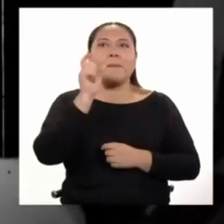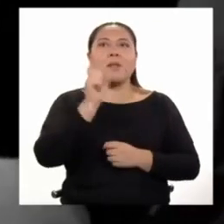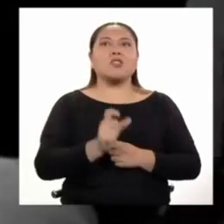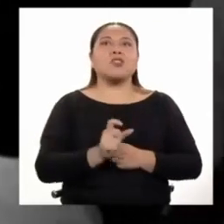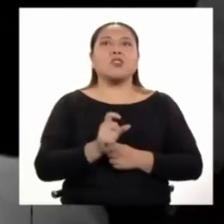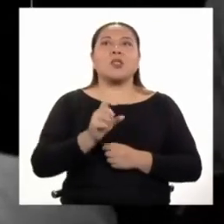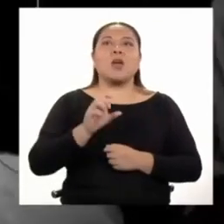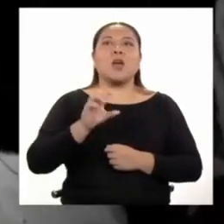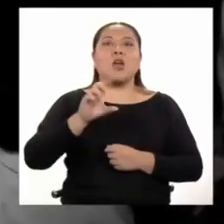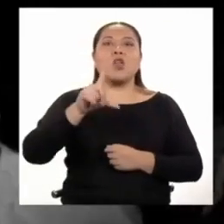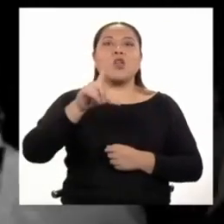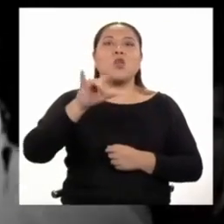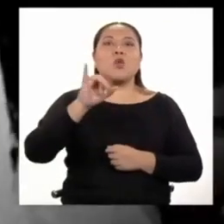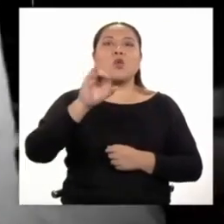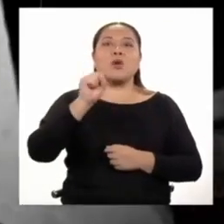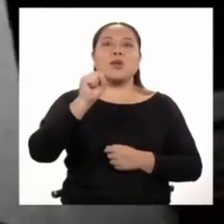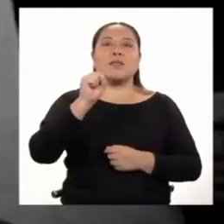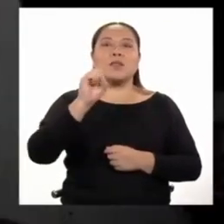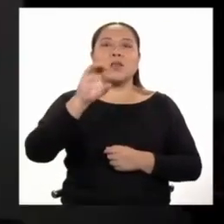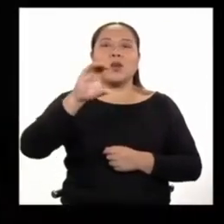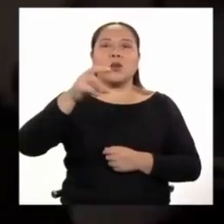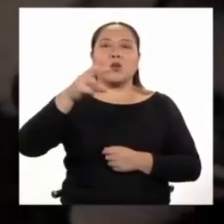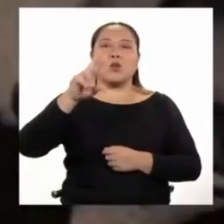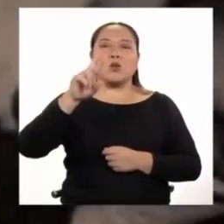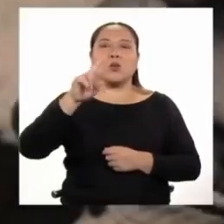Cruzado.